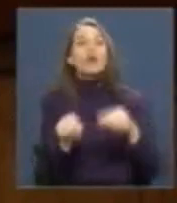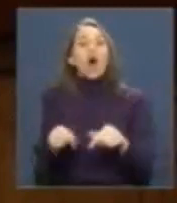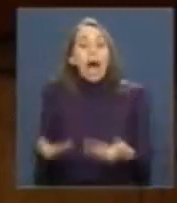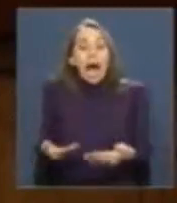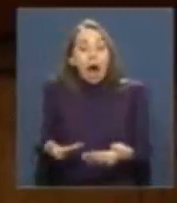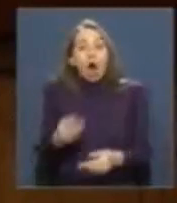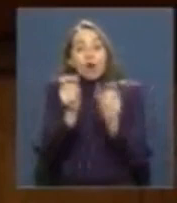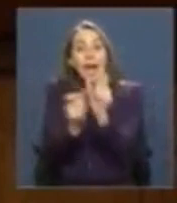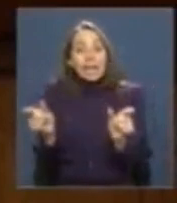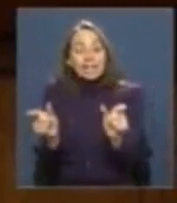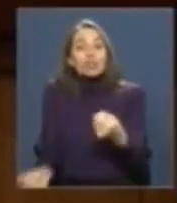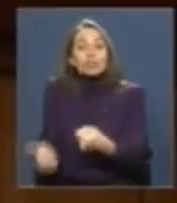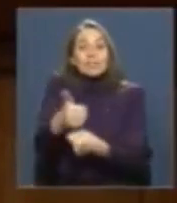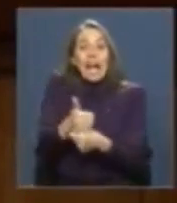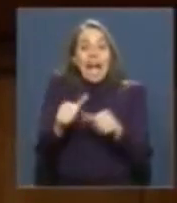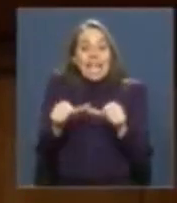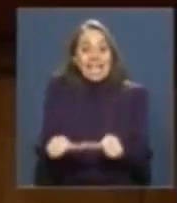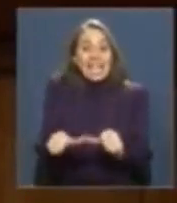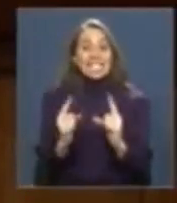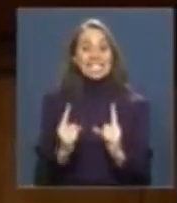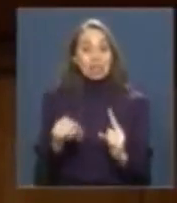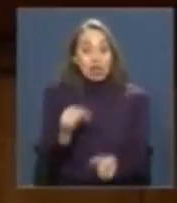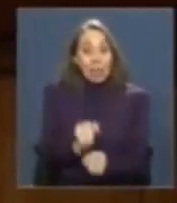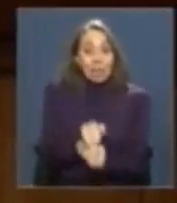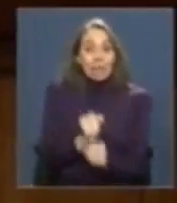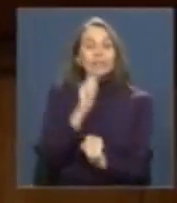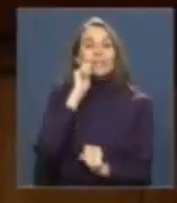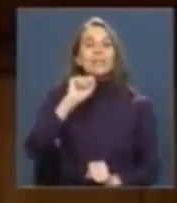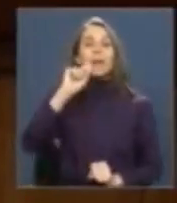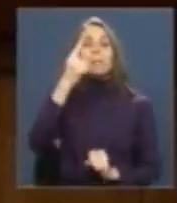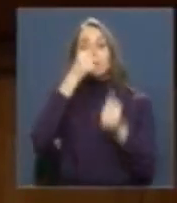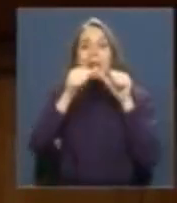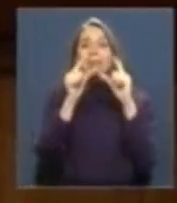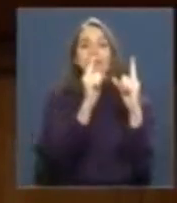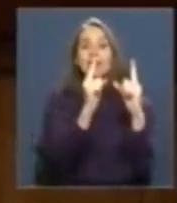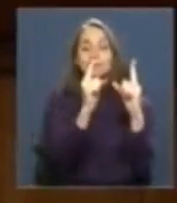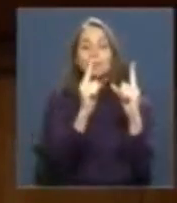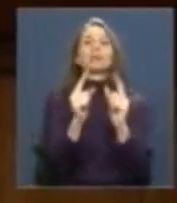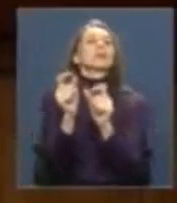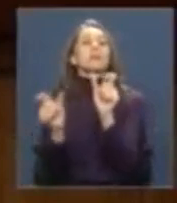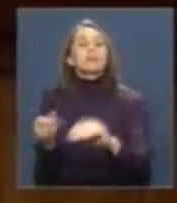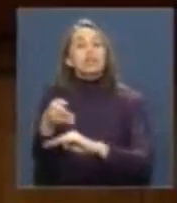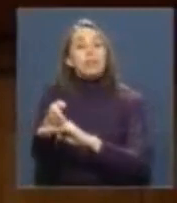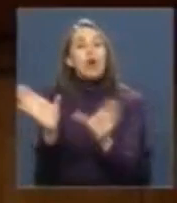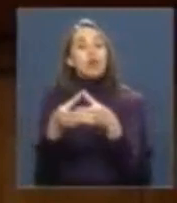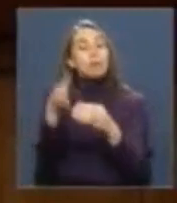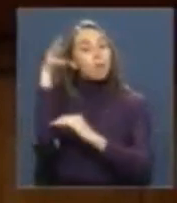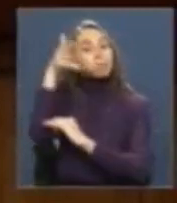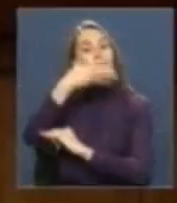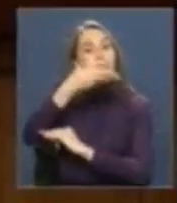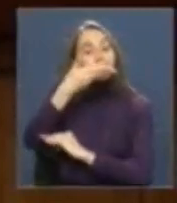correspondía al primero en lo que se refiere a los expositores el informe adecuado